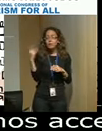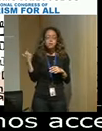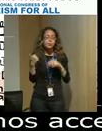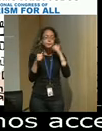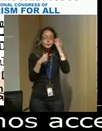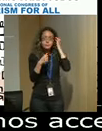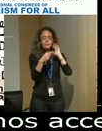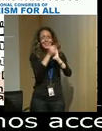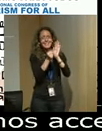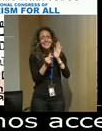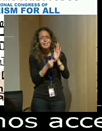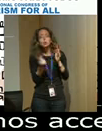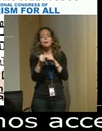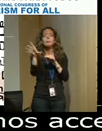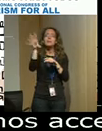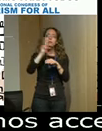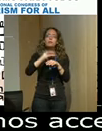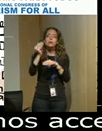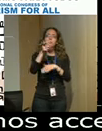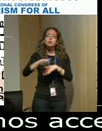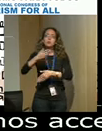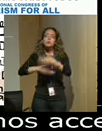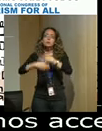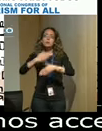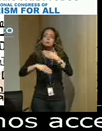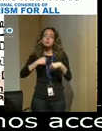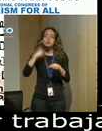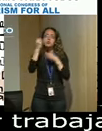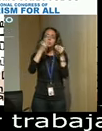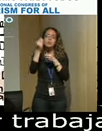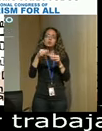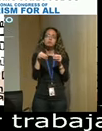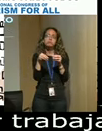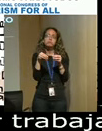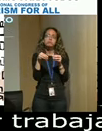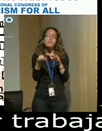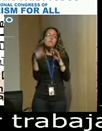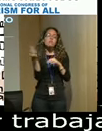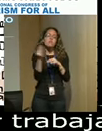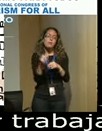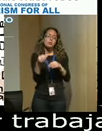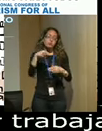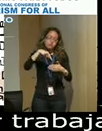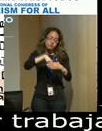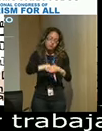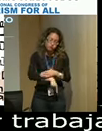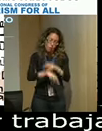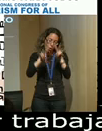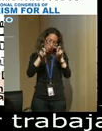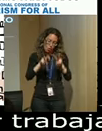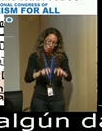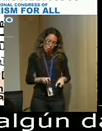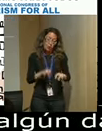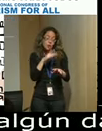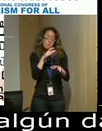o percepciones de las propias personas con discapacidad. Yo creo que hay que seguir ahondando, porque a veces, incluso poniendo